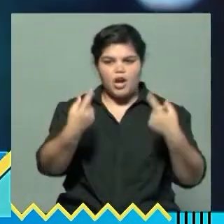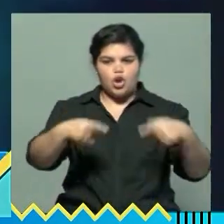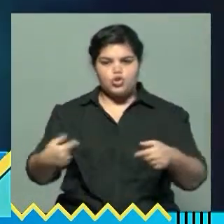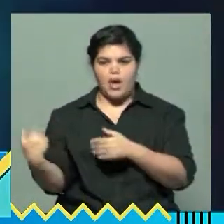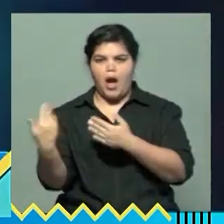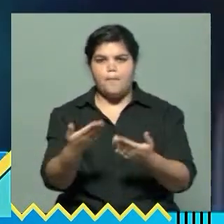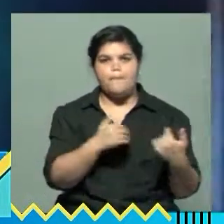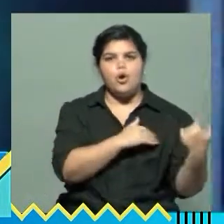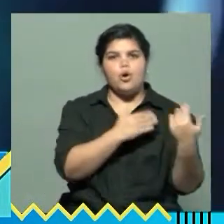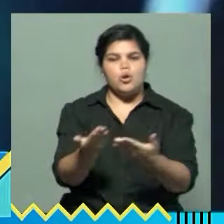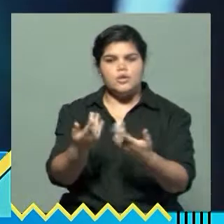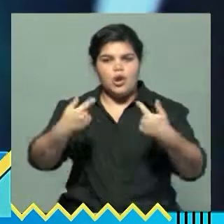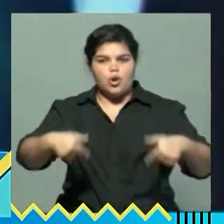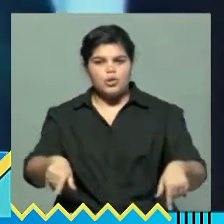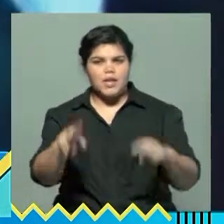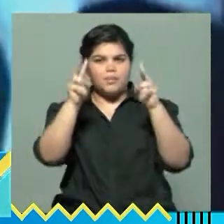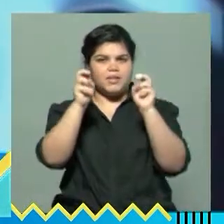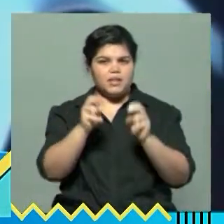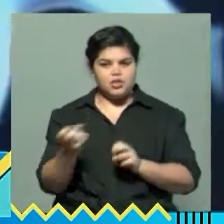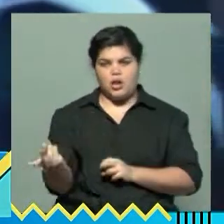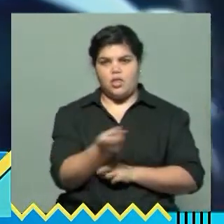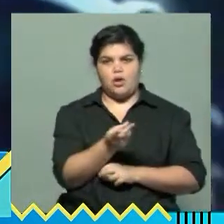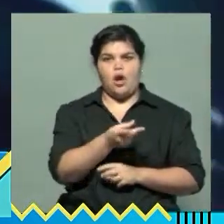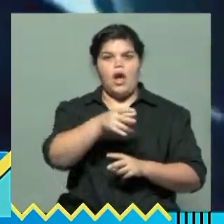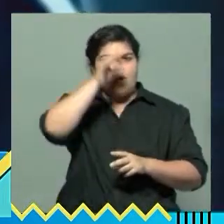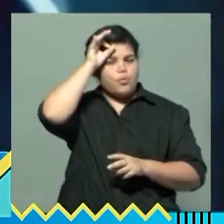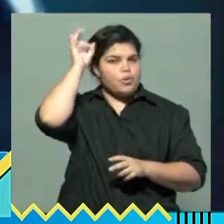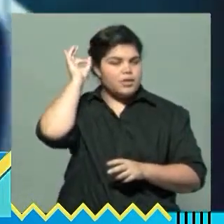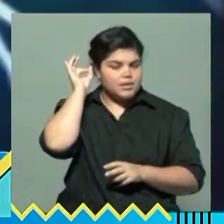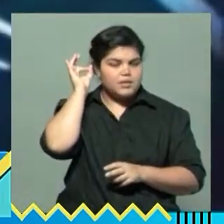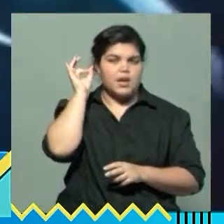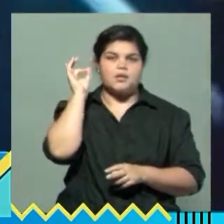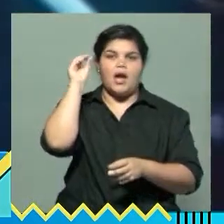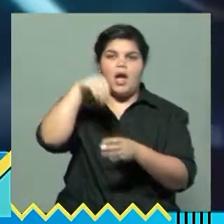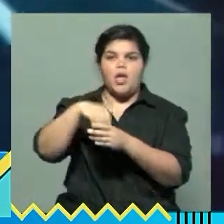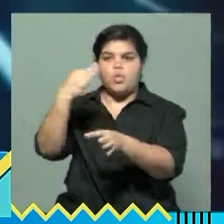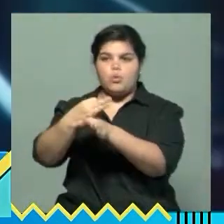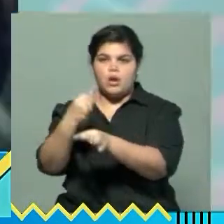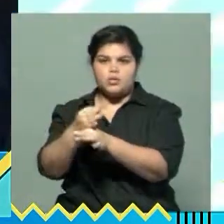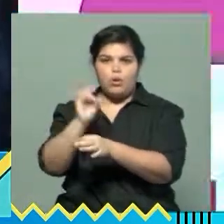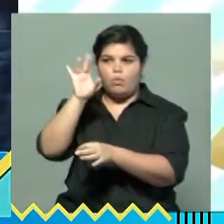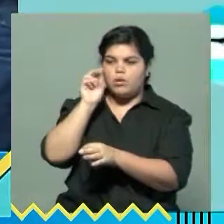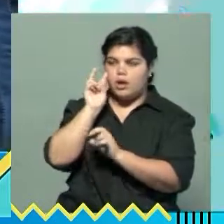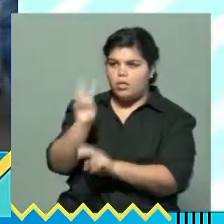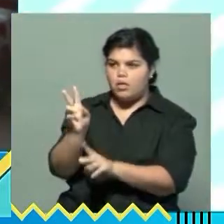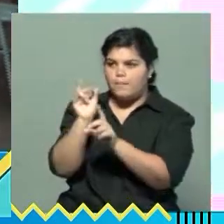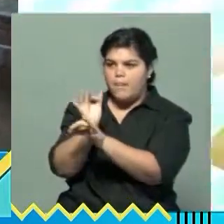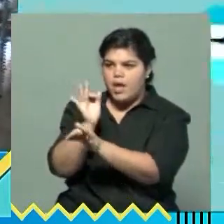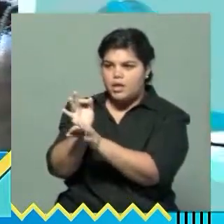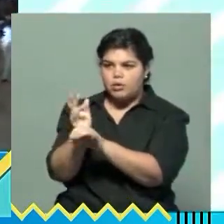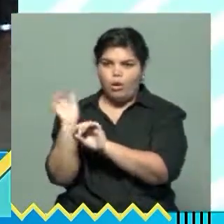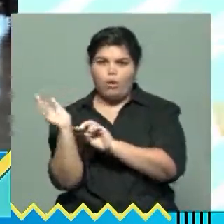consabidas limitaciones de las neurociencias aplicadas a la educación si solo escuchamos las voces de los maestros o si solo escuchamos las